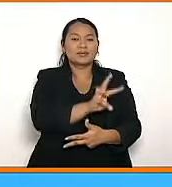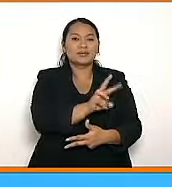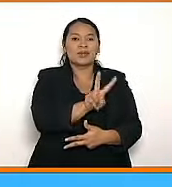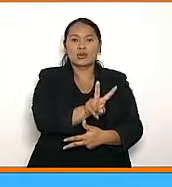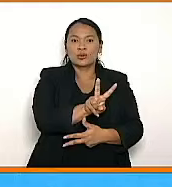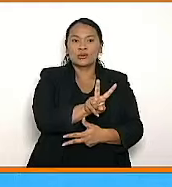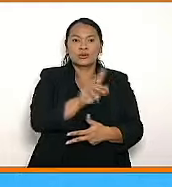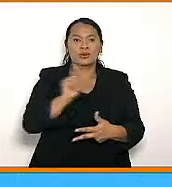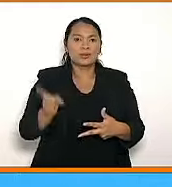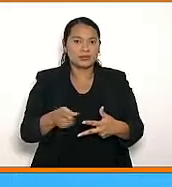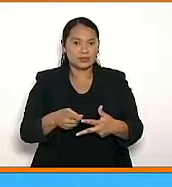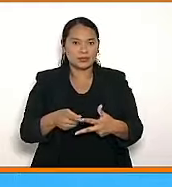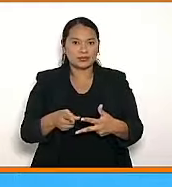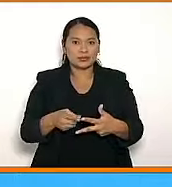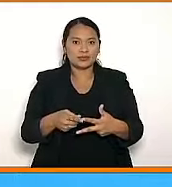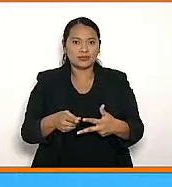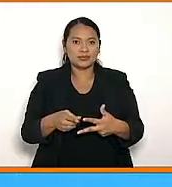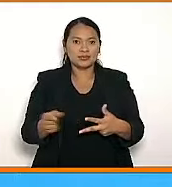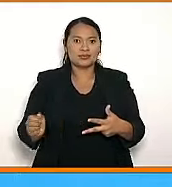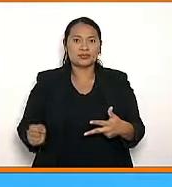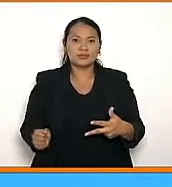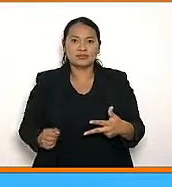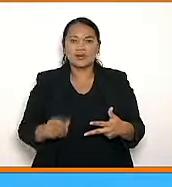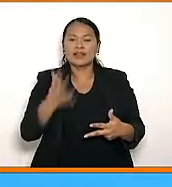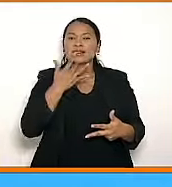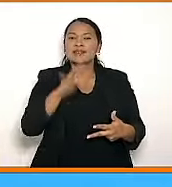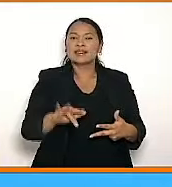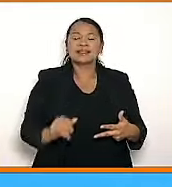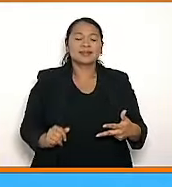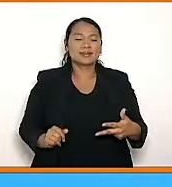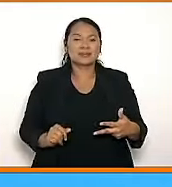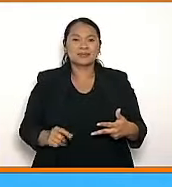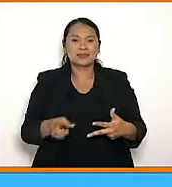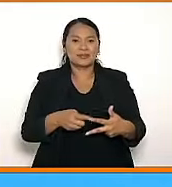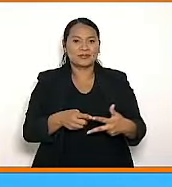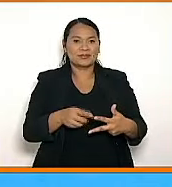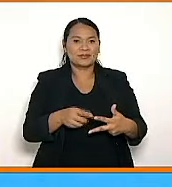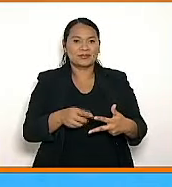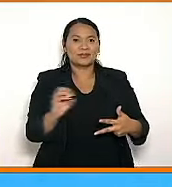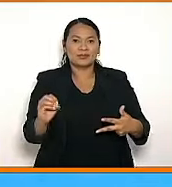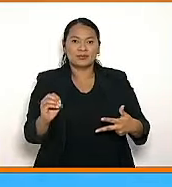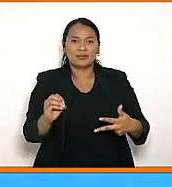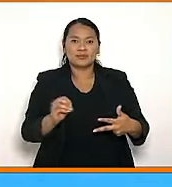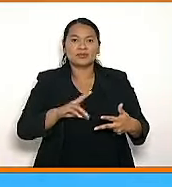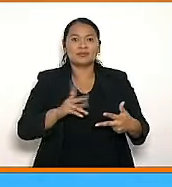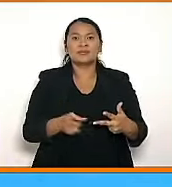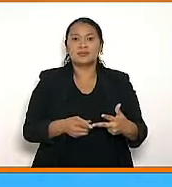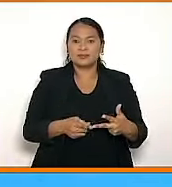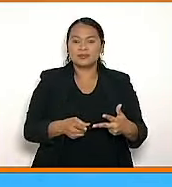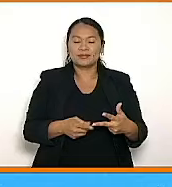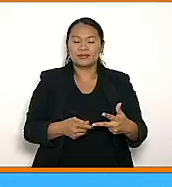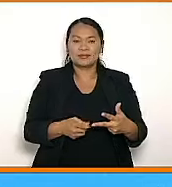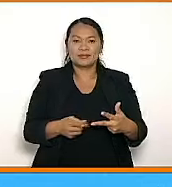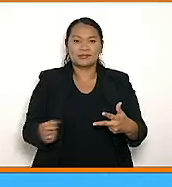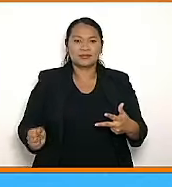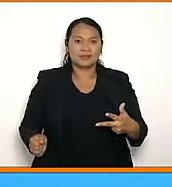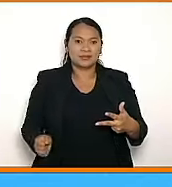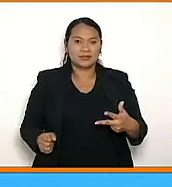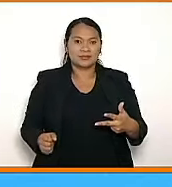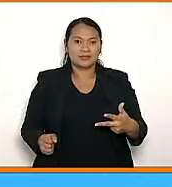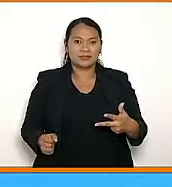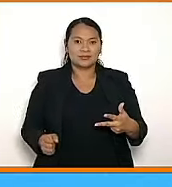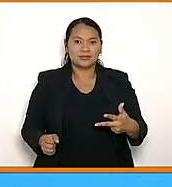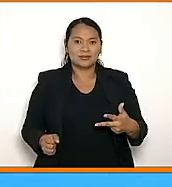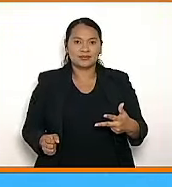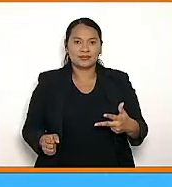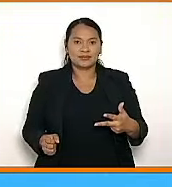62. Segundo número afortunado, suerte, 00. Tercer y decisivo número